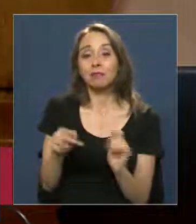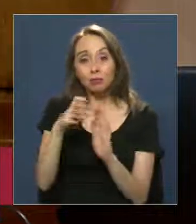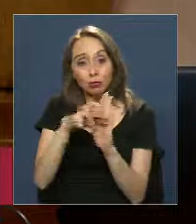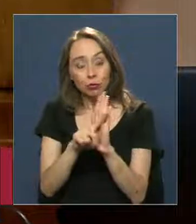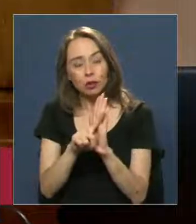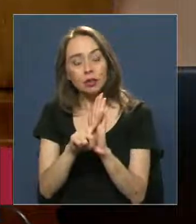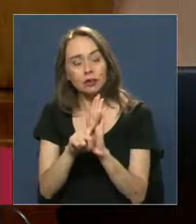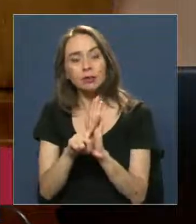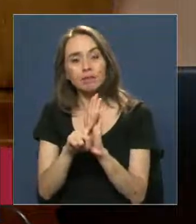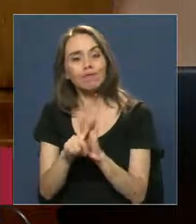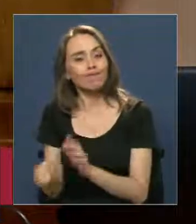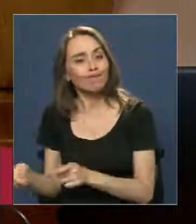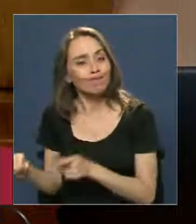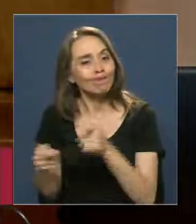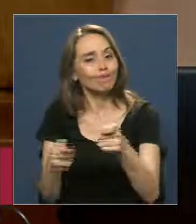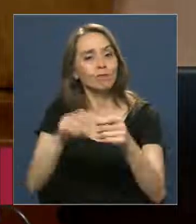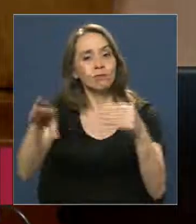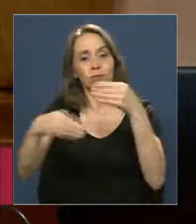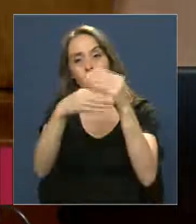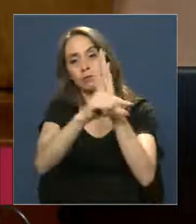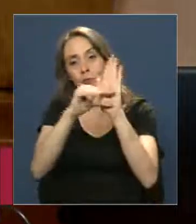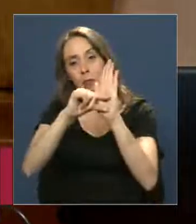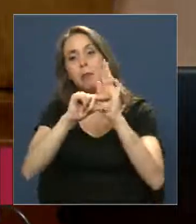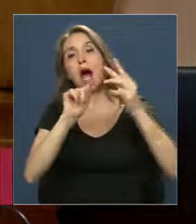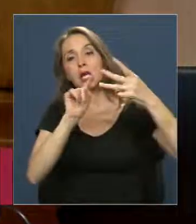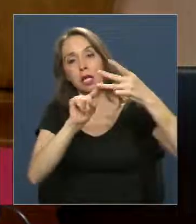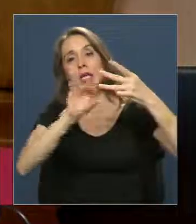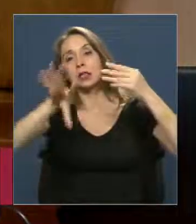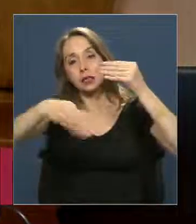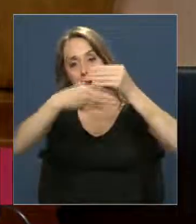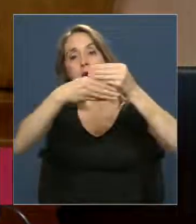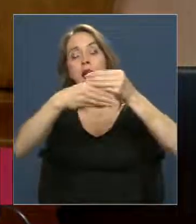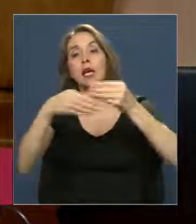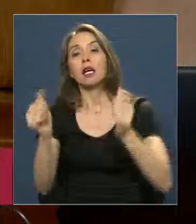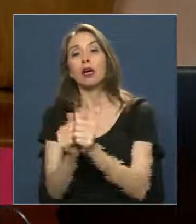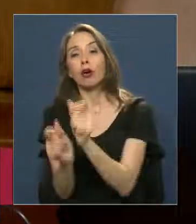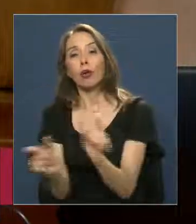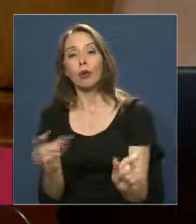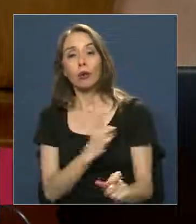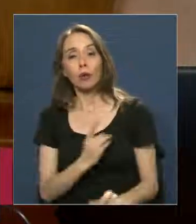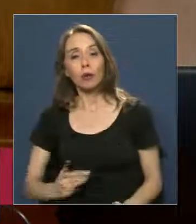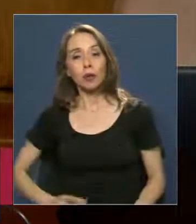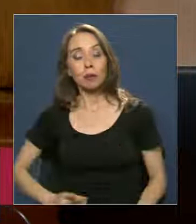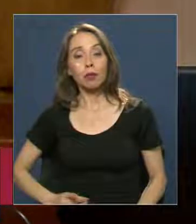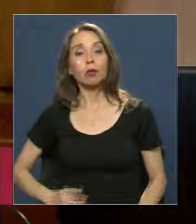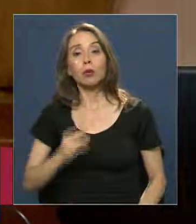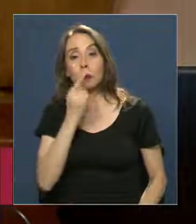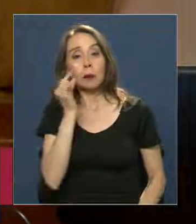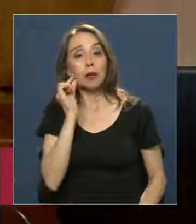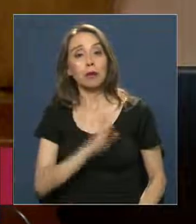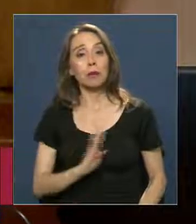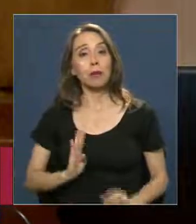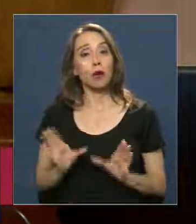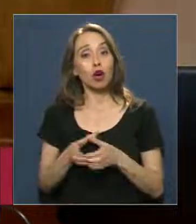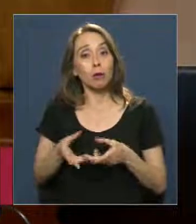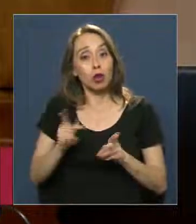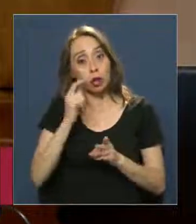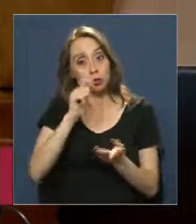esa indicación junto a los diputados y diputadas de la Comisión de Derechos Humanos, y